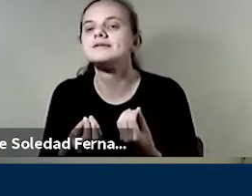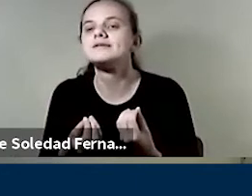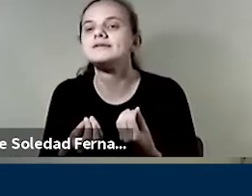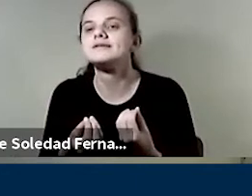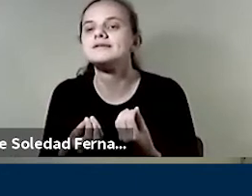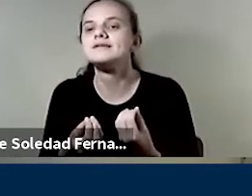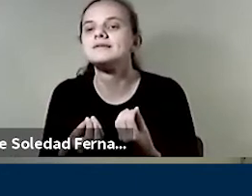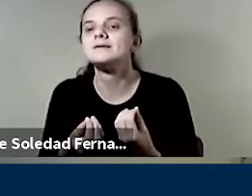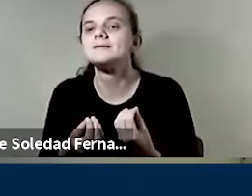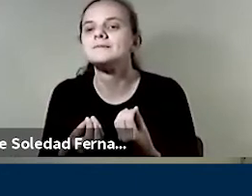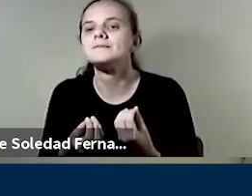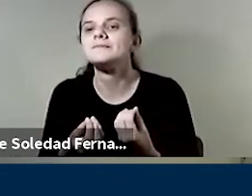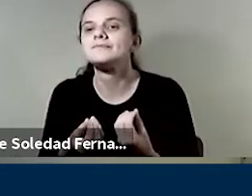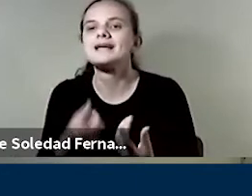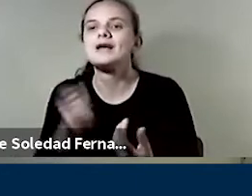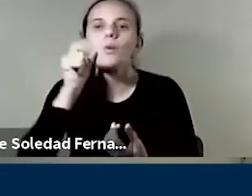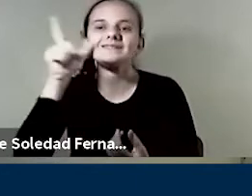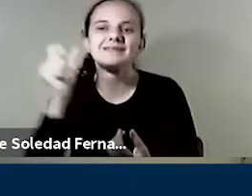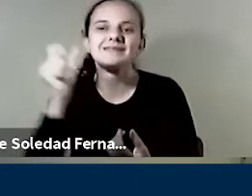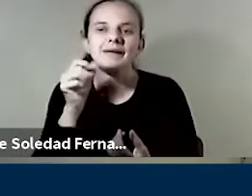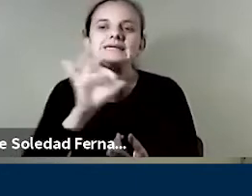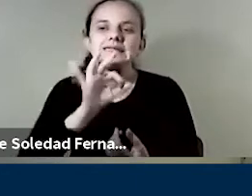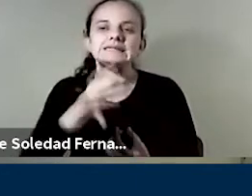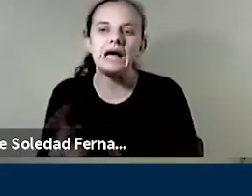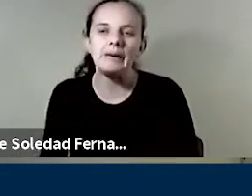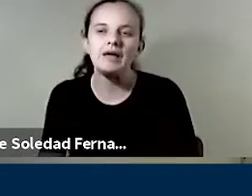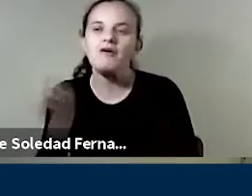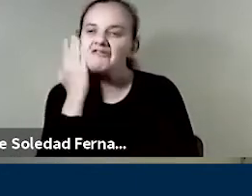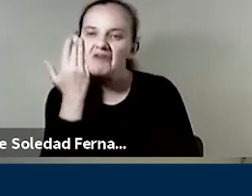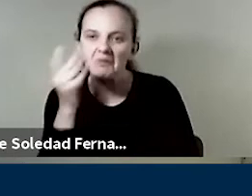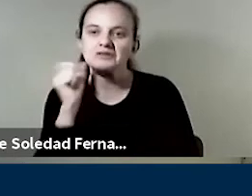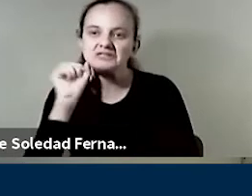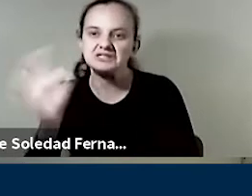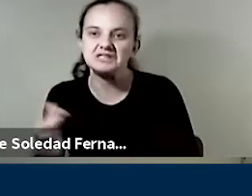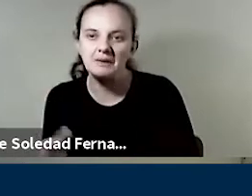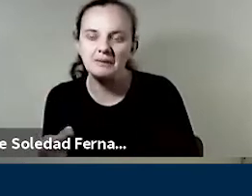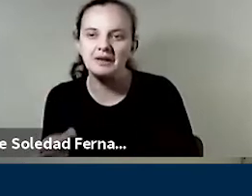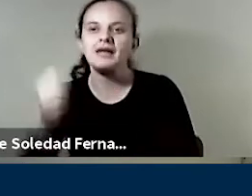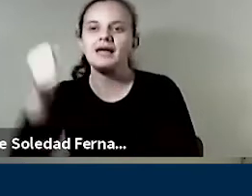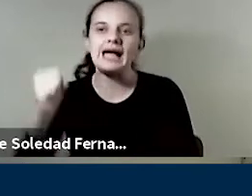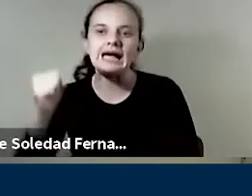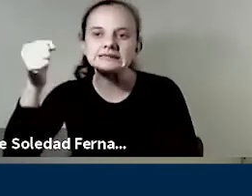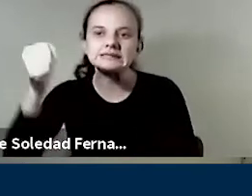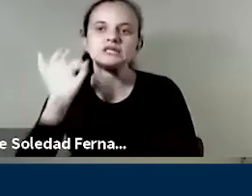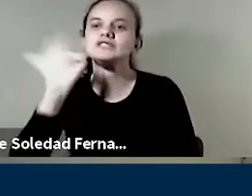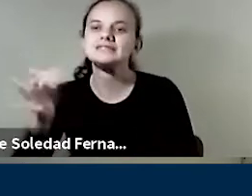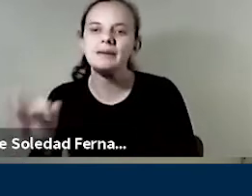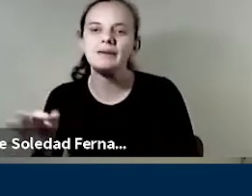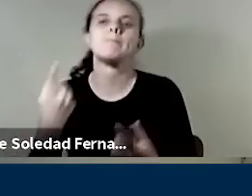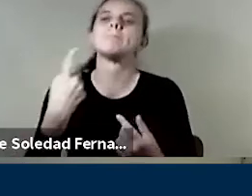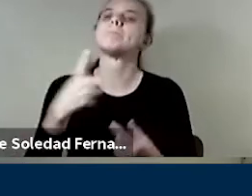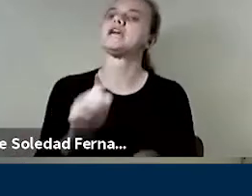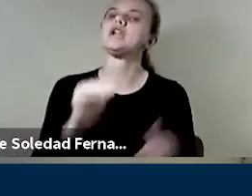una de las críticas comunes que hubo en esa época es cosas como el WhatsApp si lo saben usar,